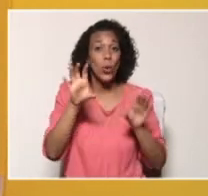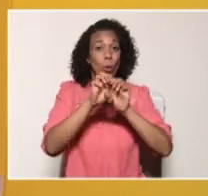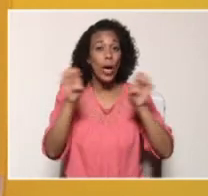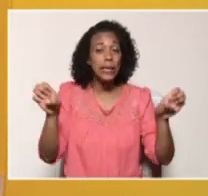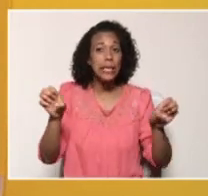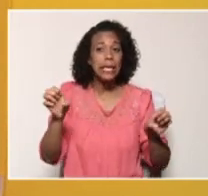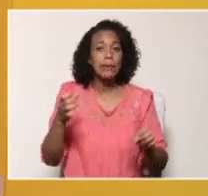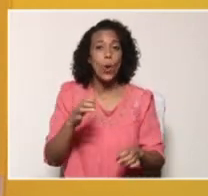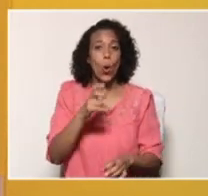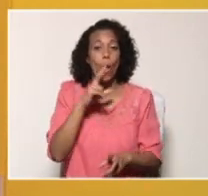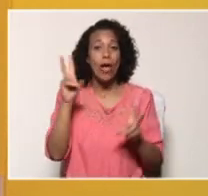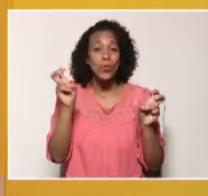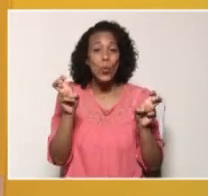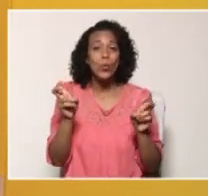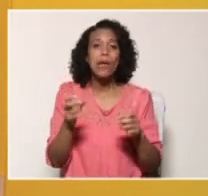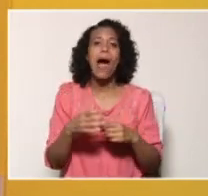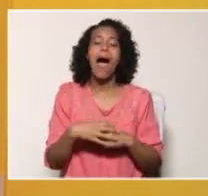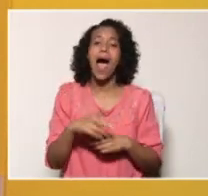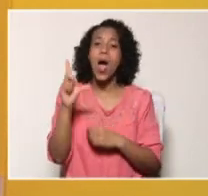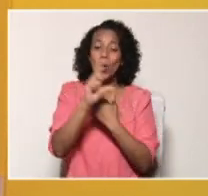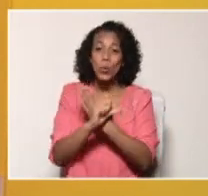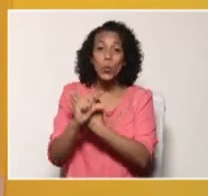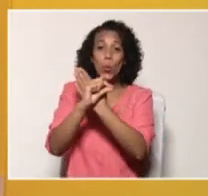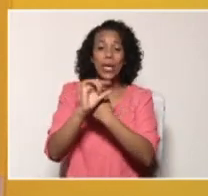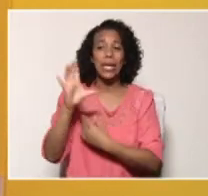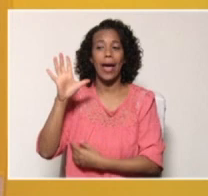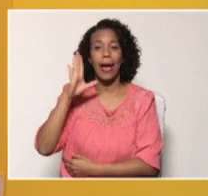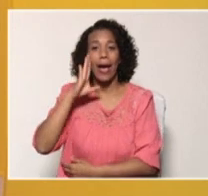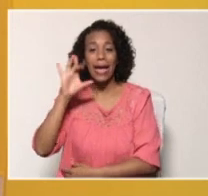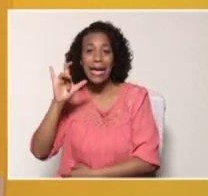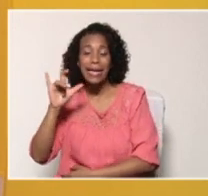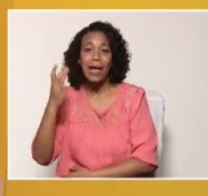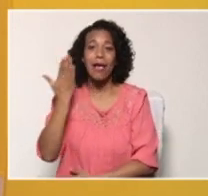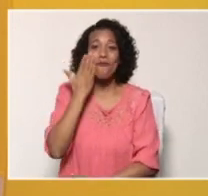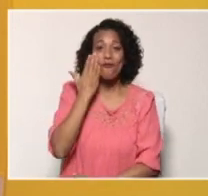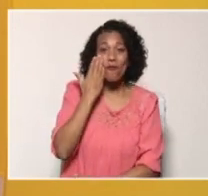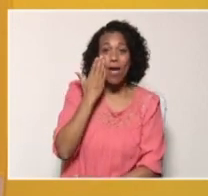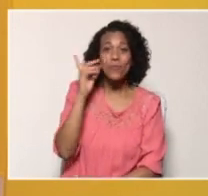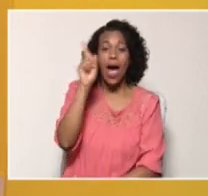educativo en nuestro país, pueden ingresar en Twitter, Instagram y Facebook